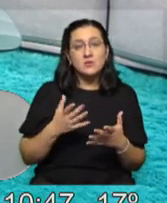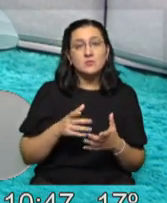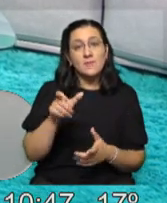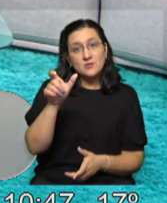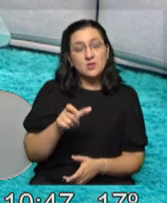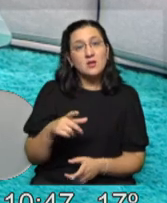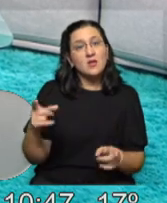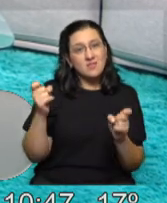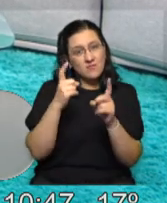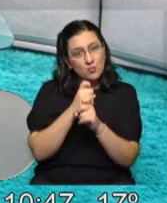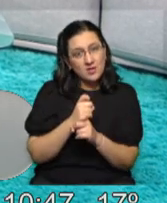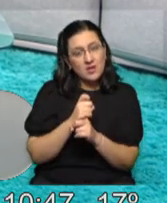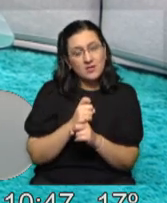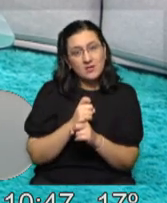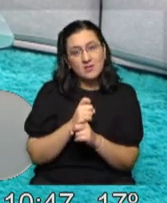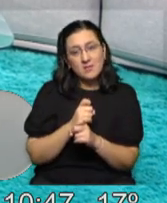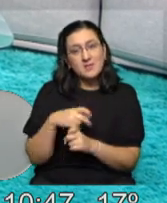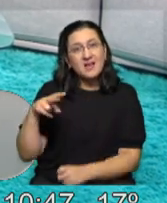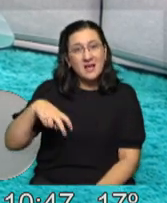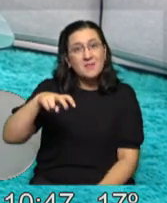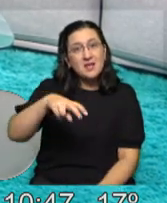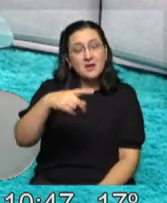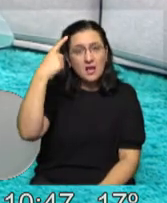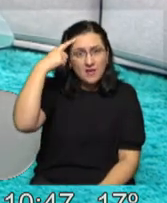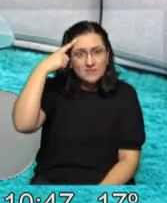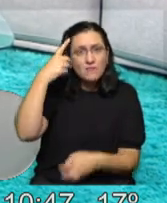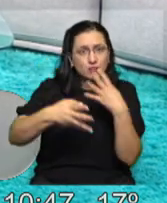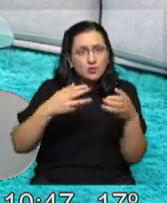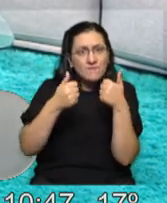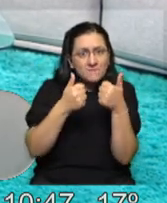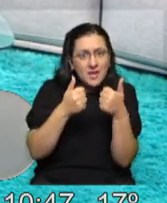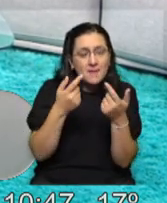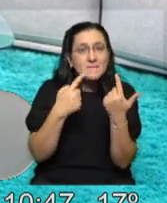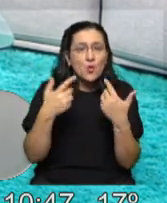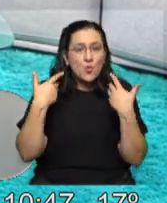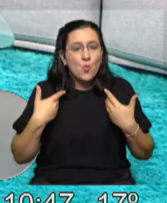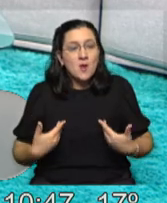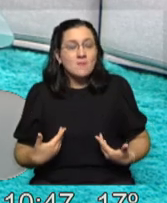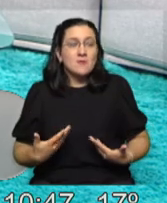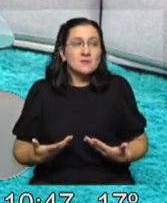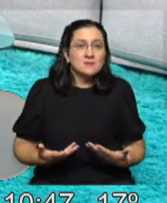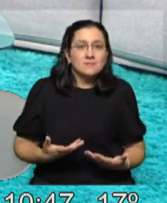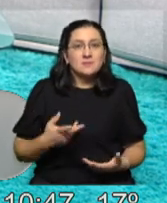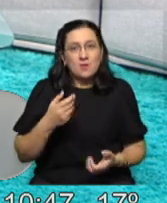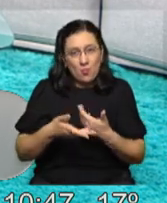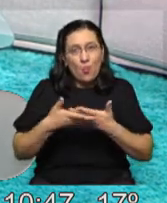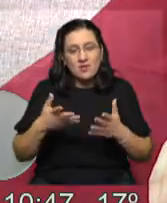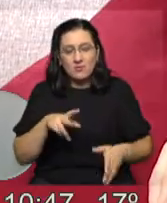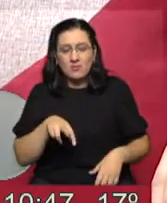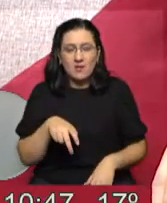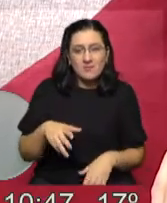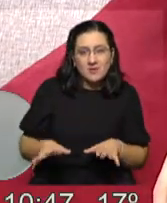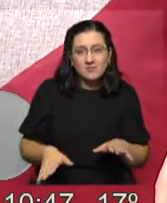para caminar, la cabeza le anda a mil, pero claro, en el arranque de la película se muestra cómo va caminando por una